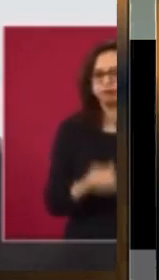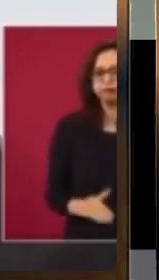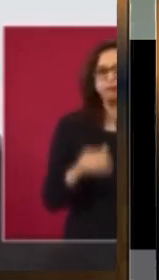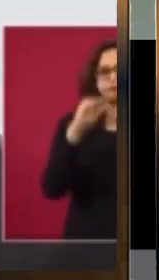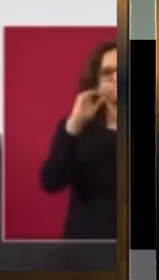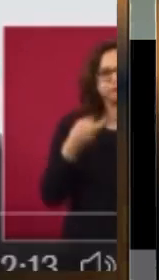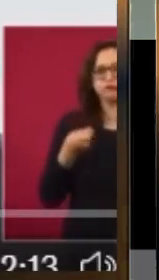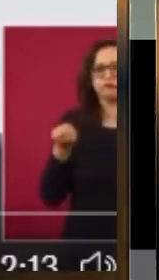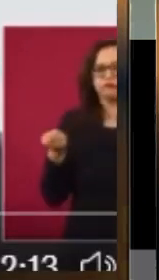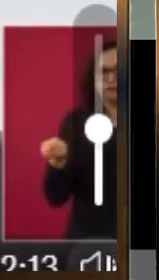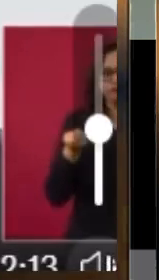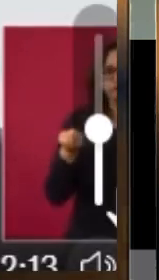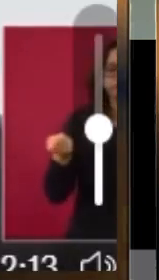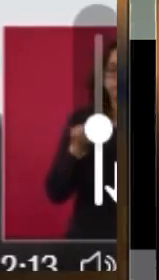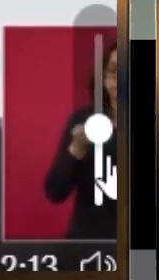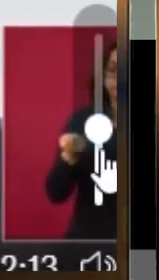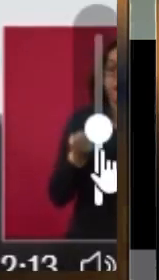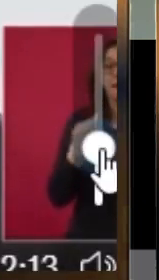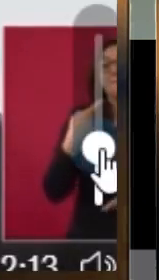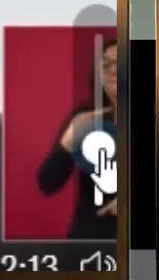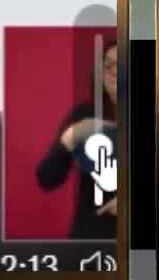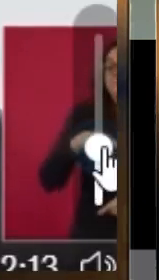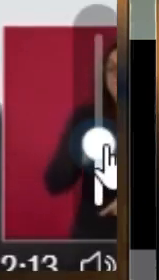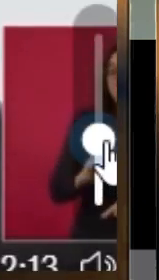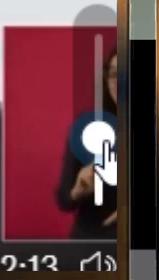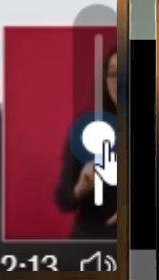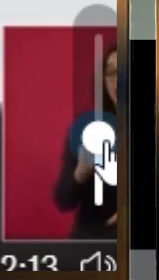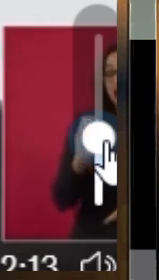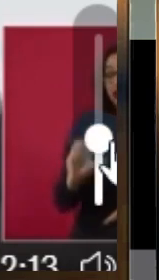Entonces, si dejamos el mercado